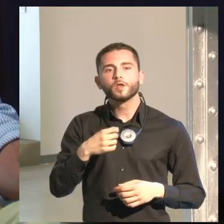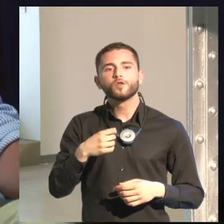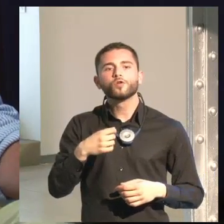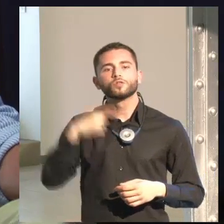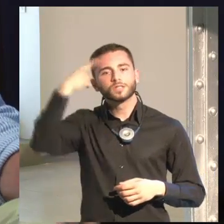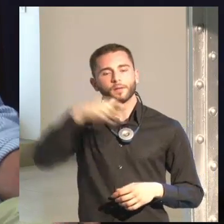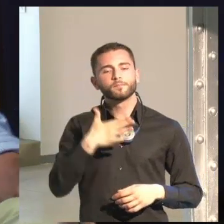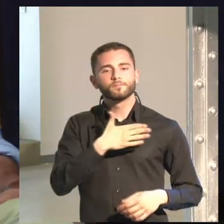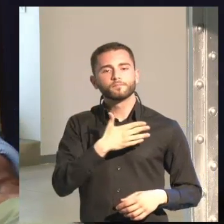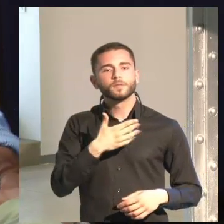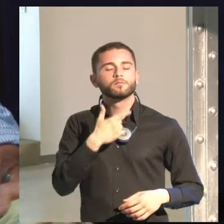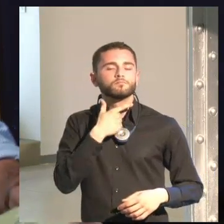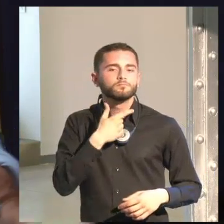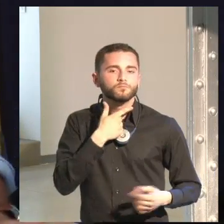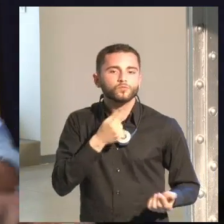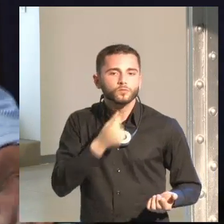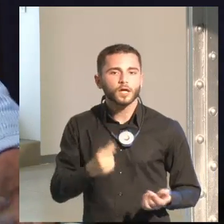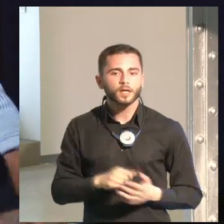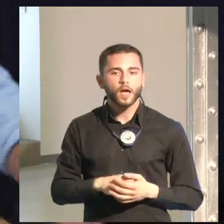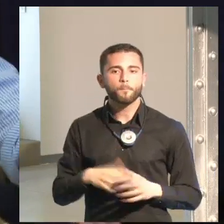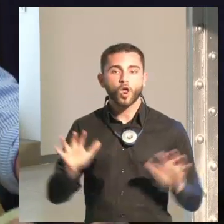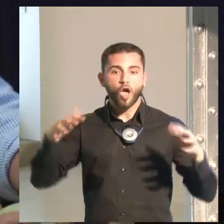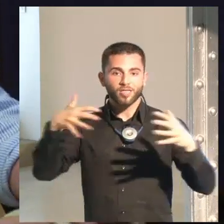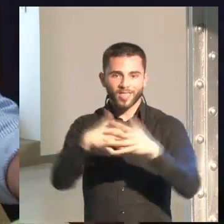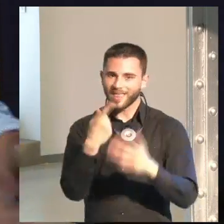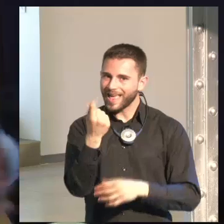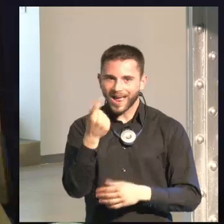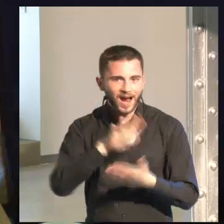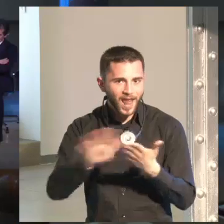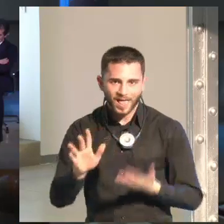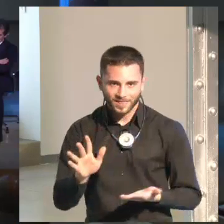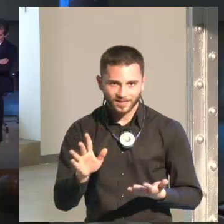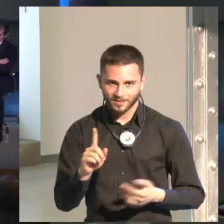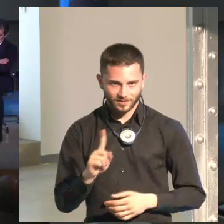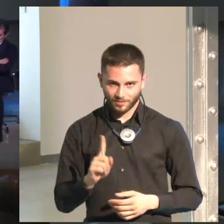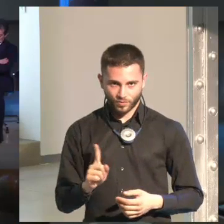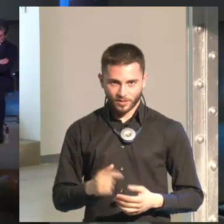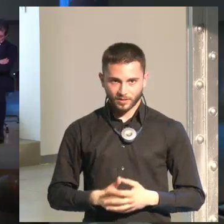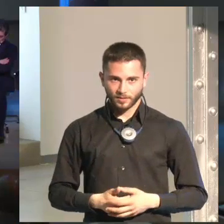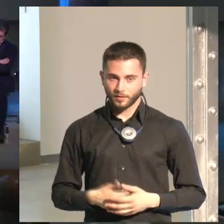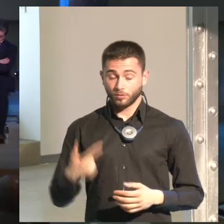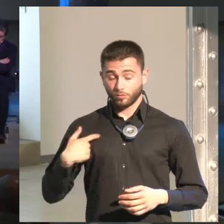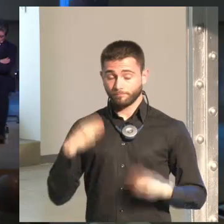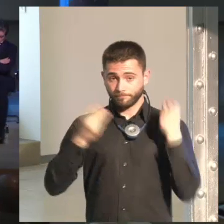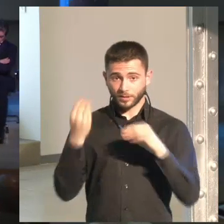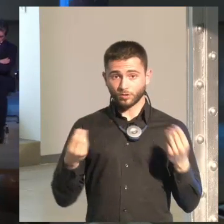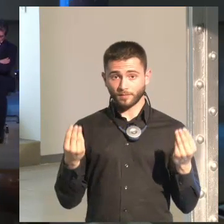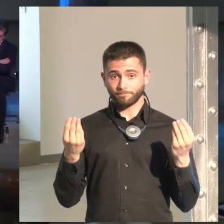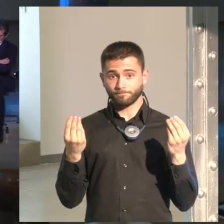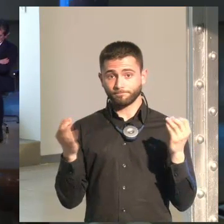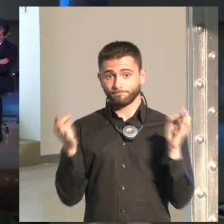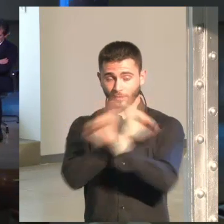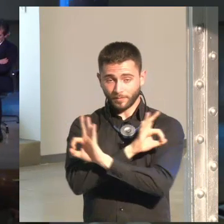libre, pero no tiene que ser necesariamente gratis. Pues a ver, yo creo que nos equivocamos. Es decir, hay servicios, es decir, lo importante es que